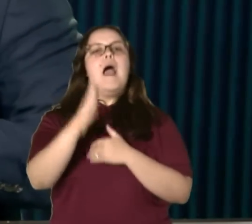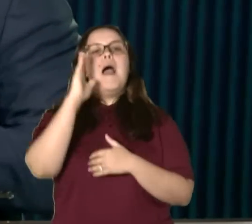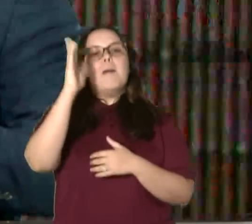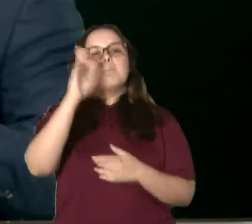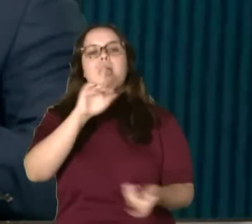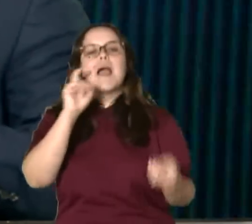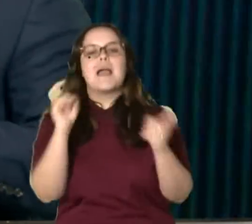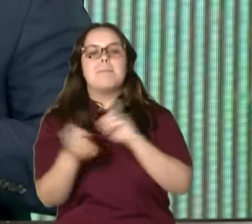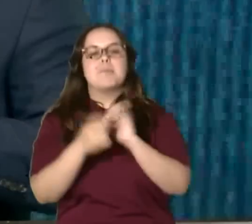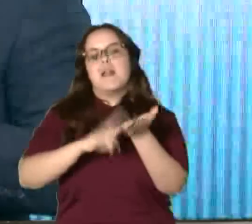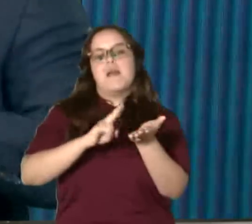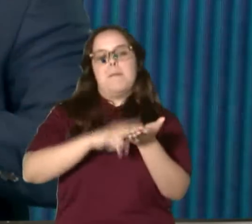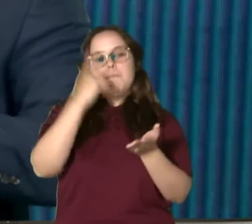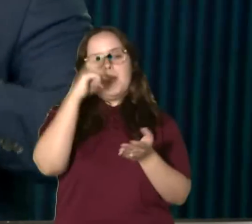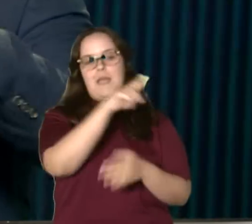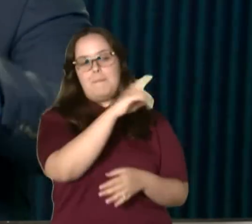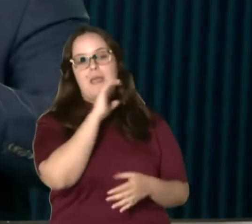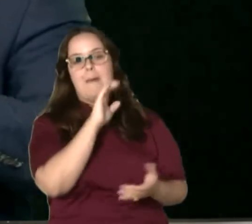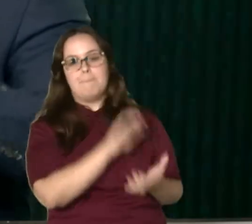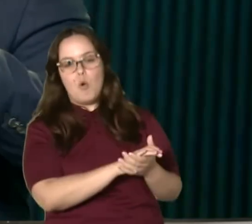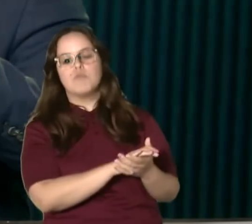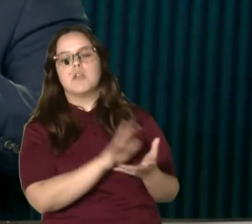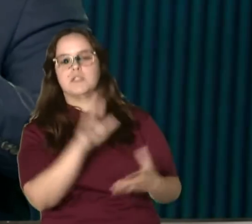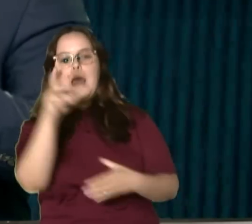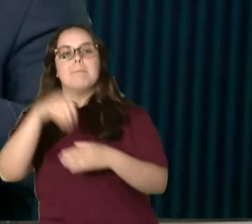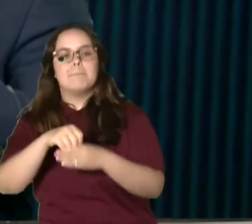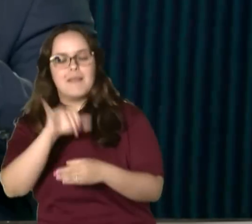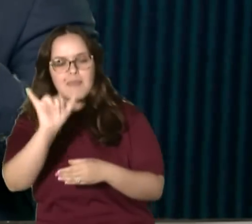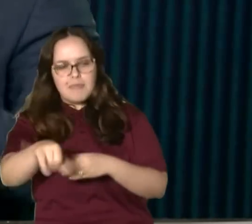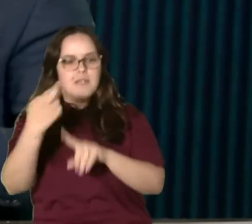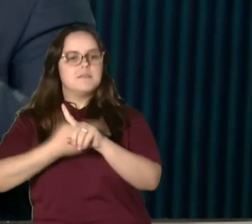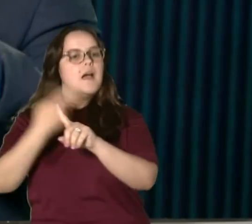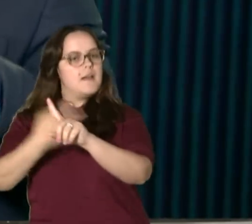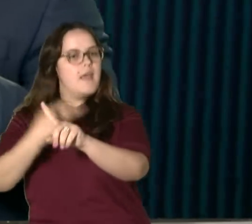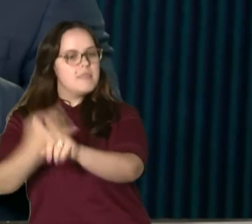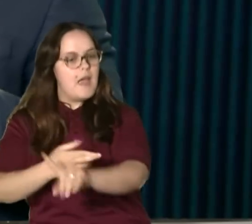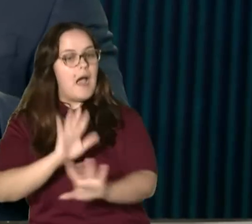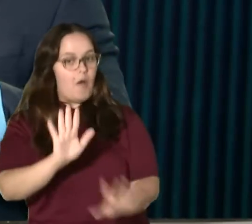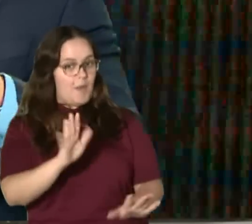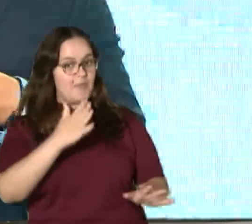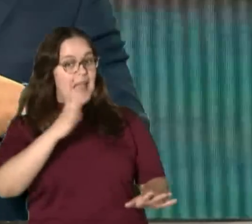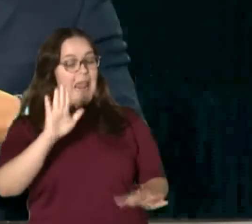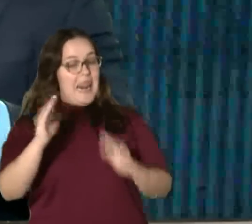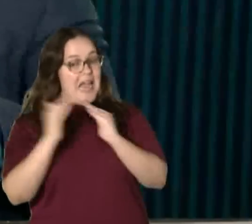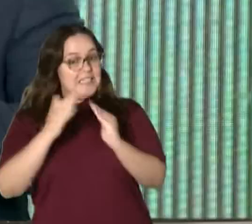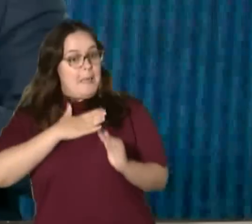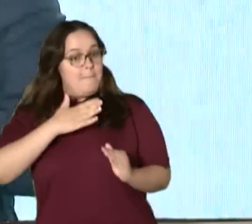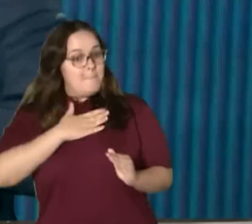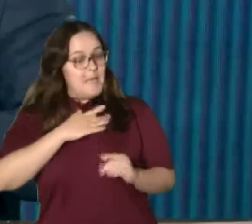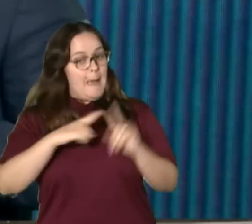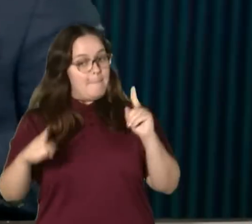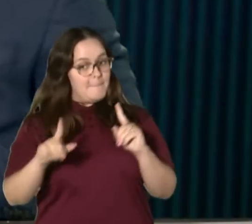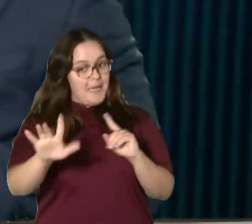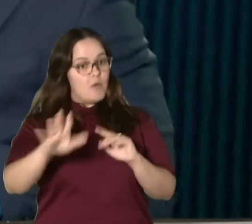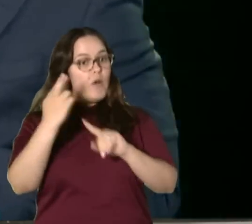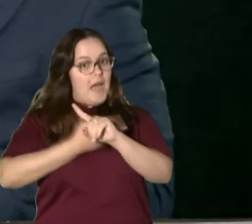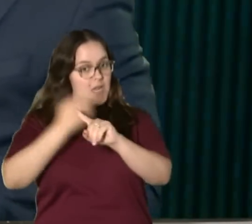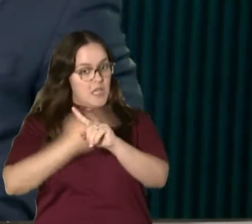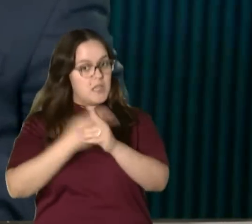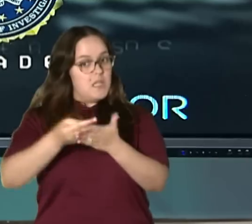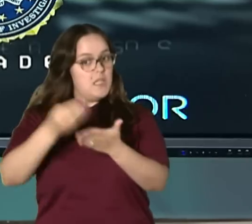sea parte de esa renta y puedo en esas capítulos en establecer que aunque la casa es mía lo que produce es de mi esposa